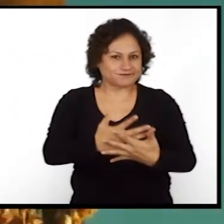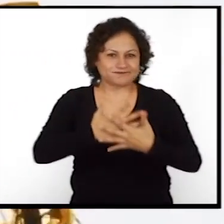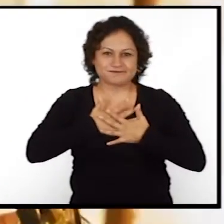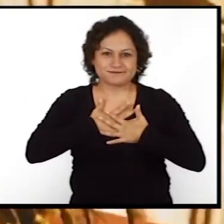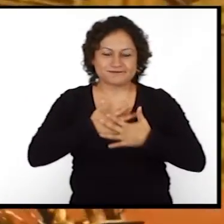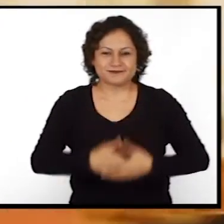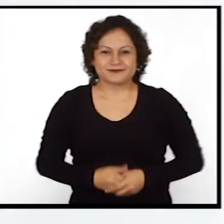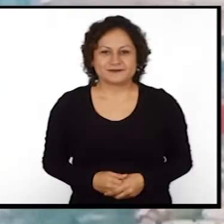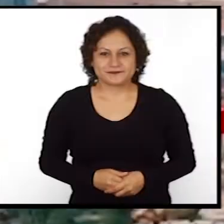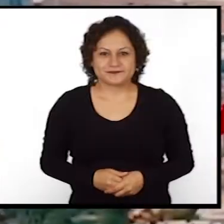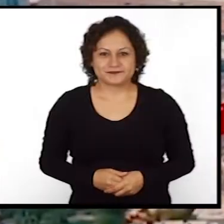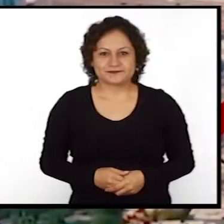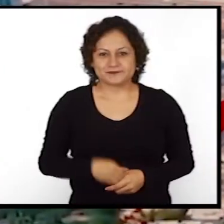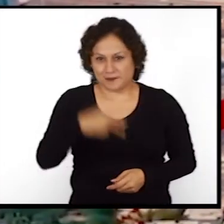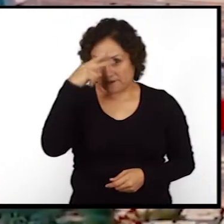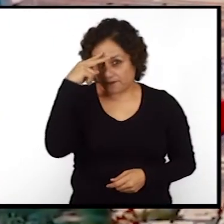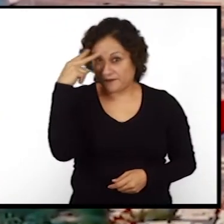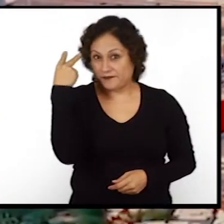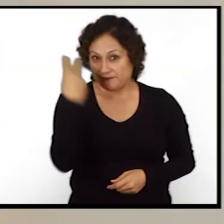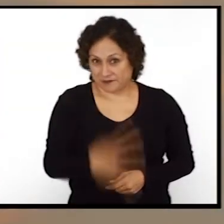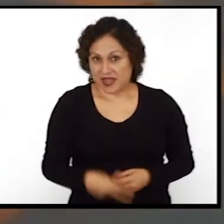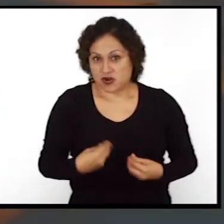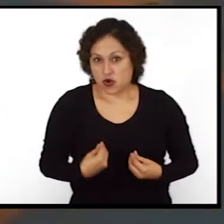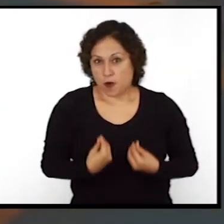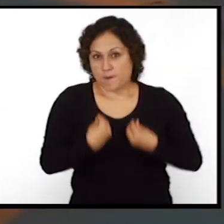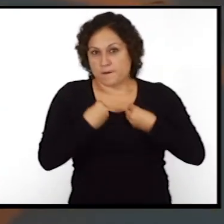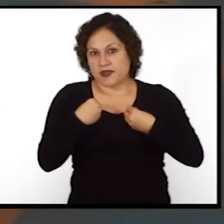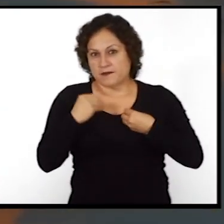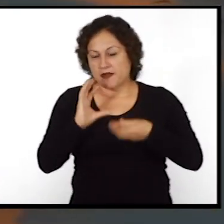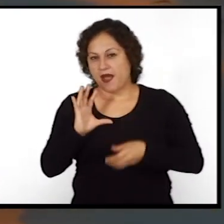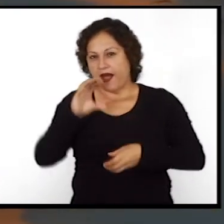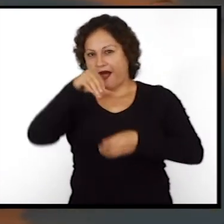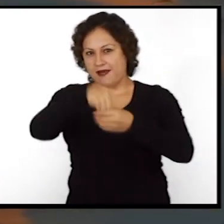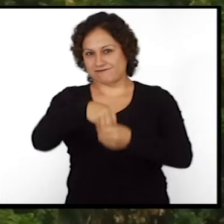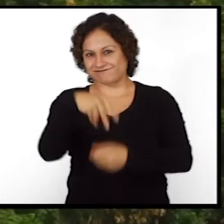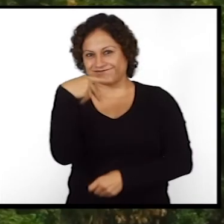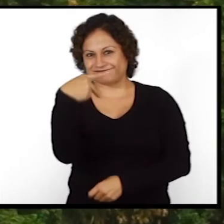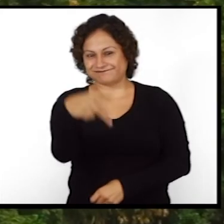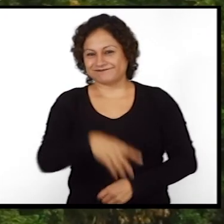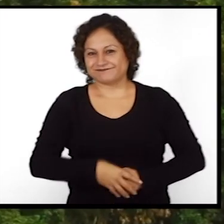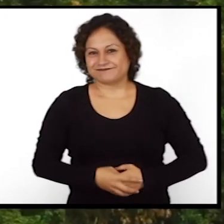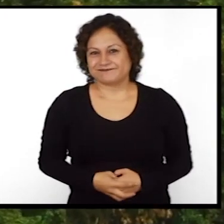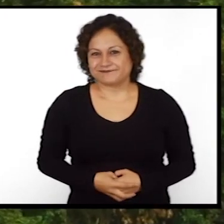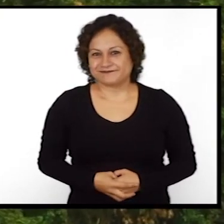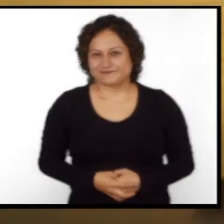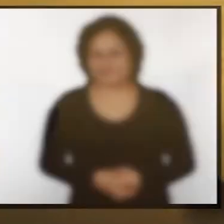mutuo. Vive México en tus sentidos.